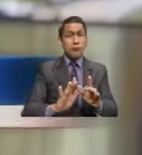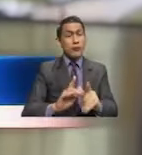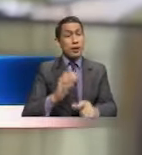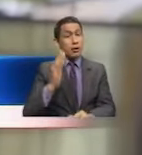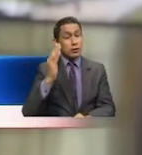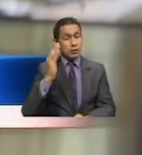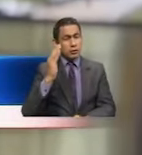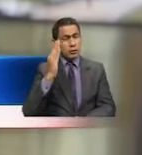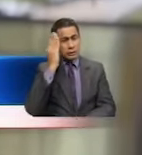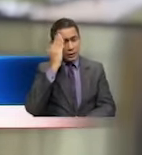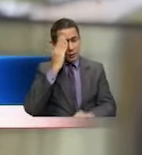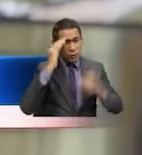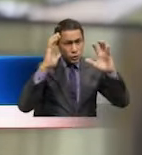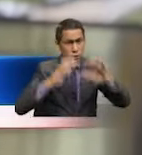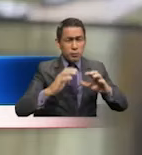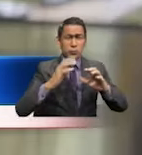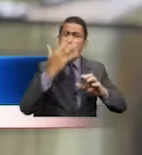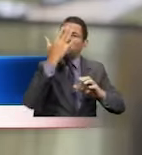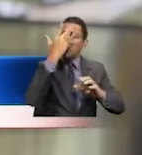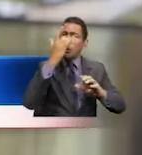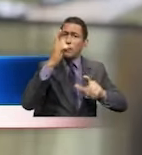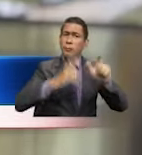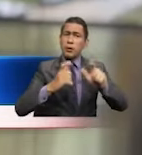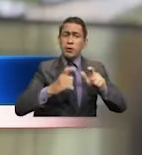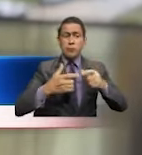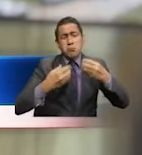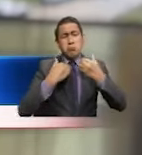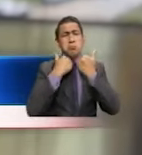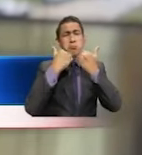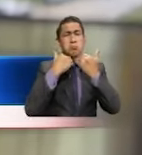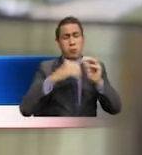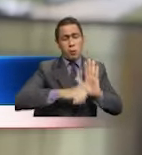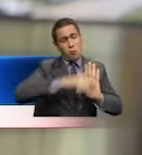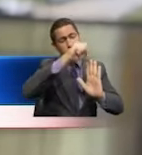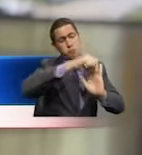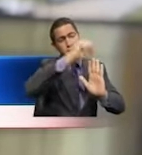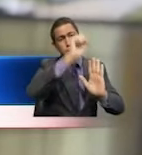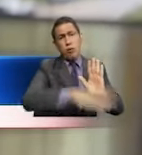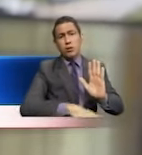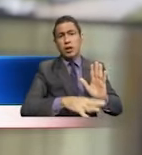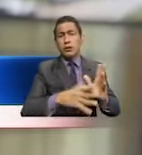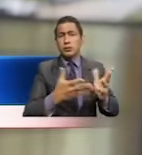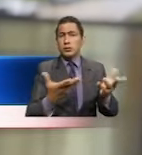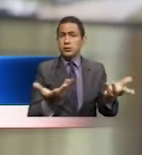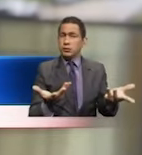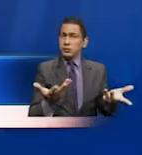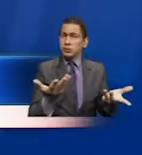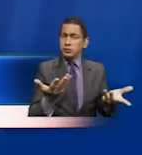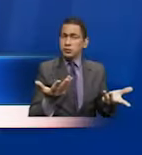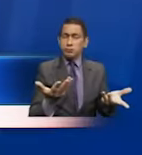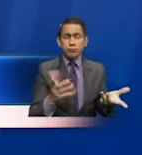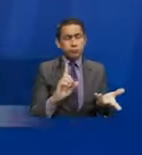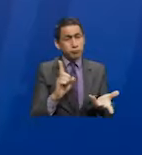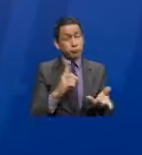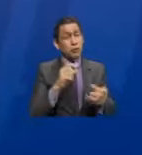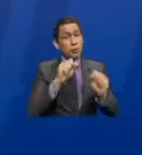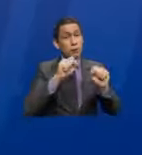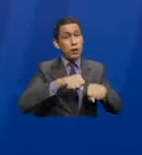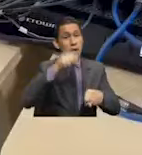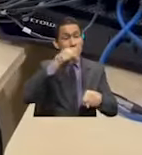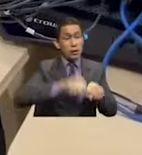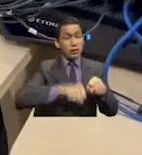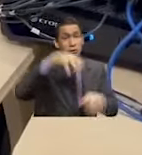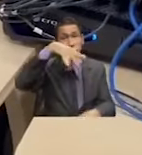que va a haber afectación de lluvias, tiene que hacer un buen manejo de los desechos sólidos, la basura y todo, porque eso es una afectación. El Comité de